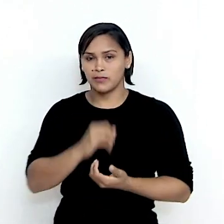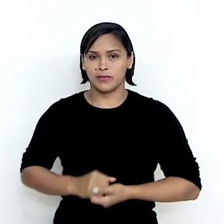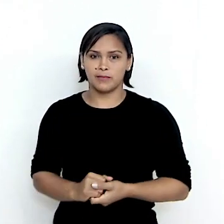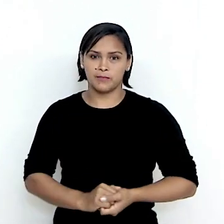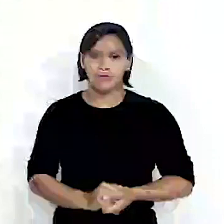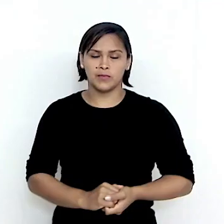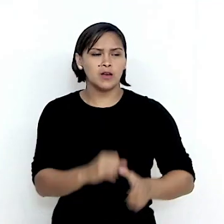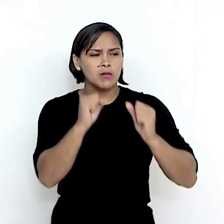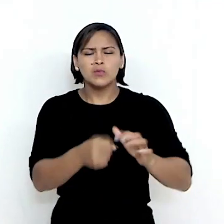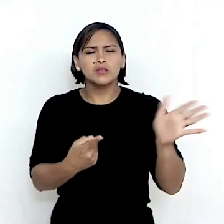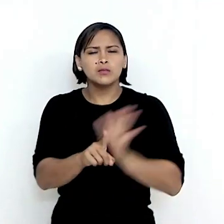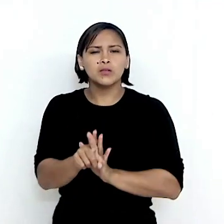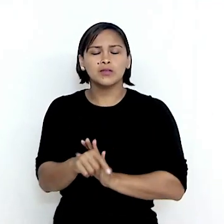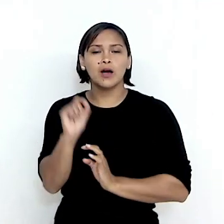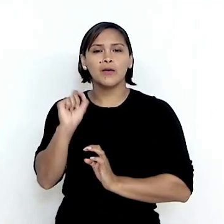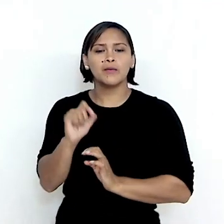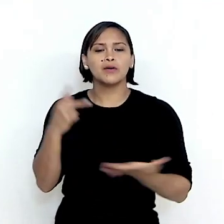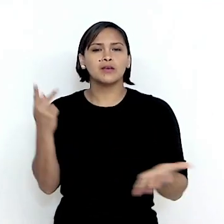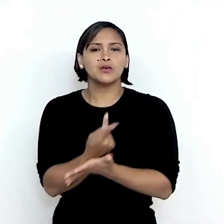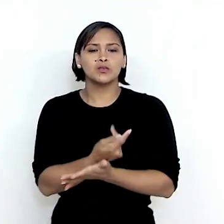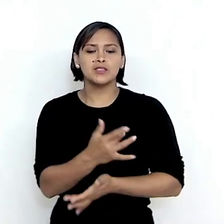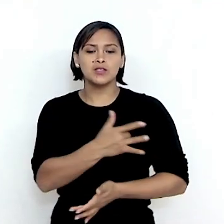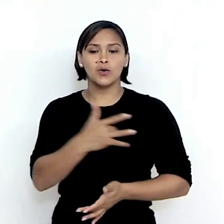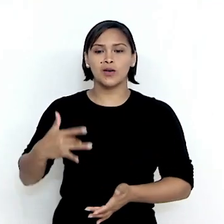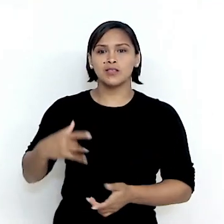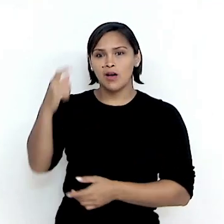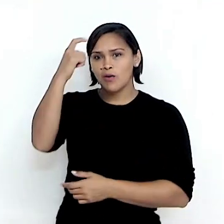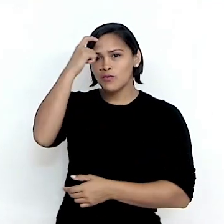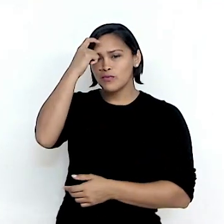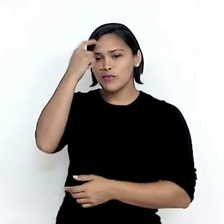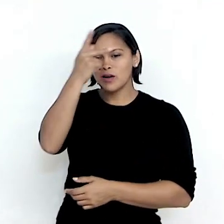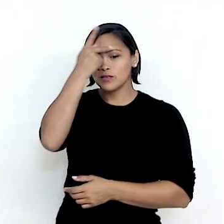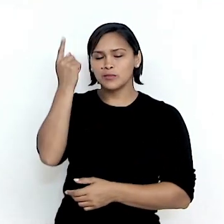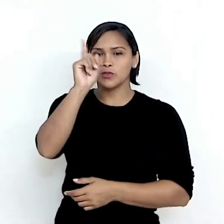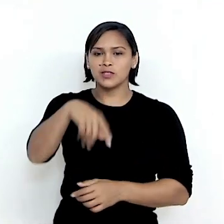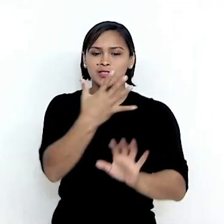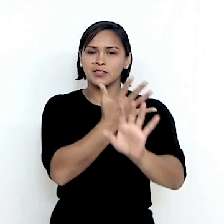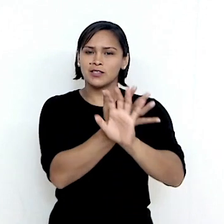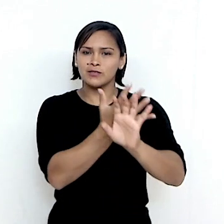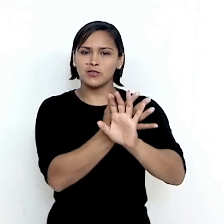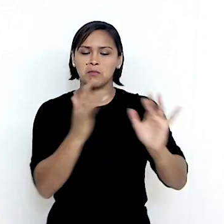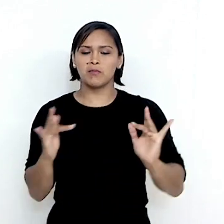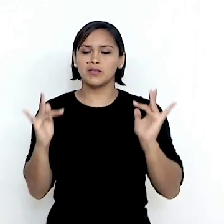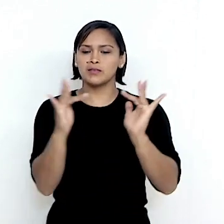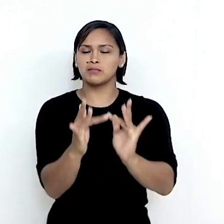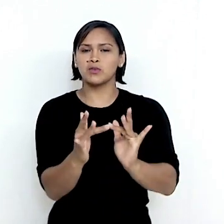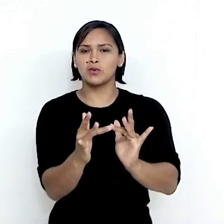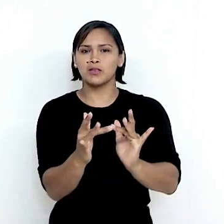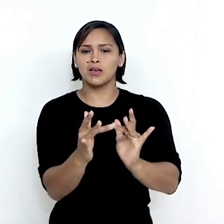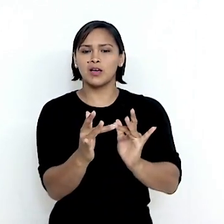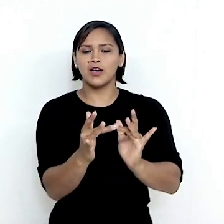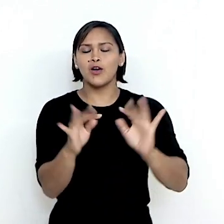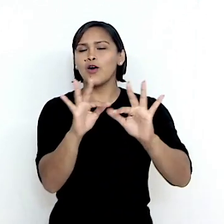Podemos preguntarnos qué hubiera sido de la salud mental de las personas sin las videollamadas para contactarse con familiares